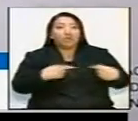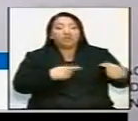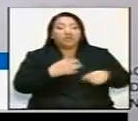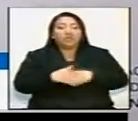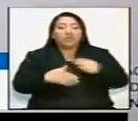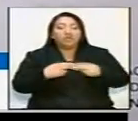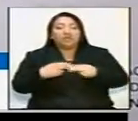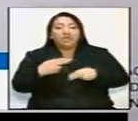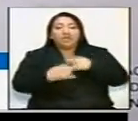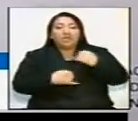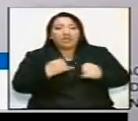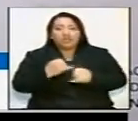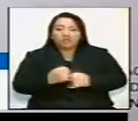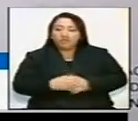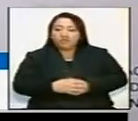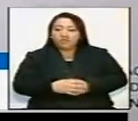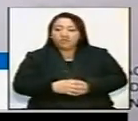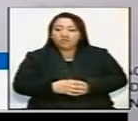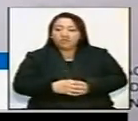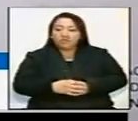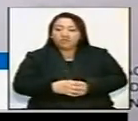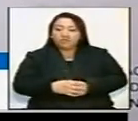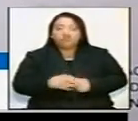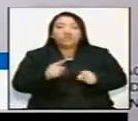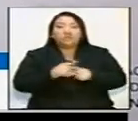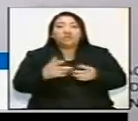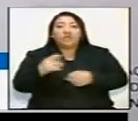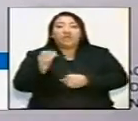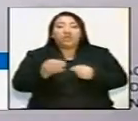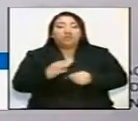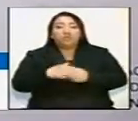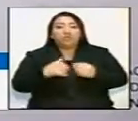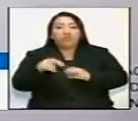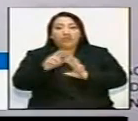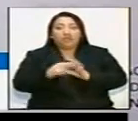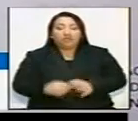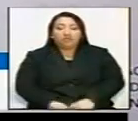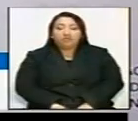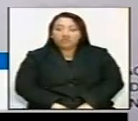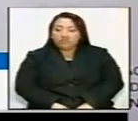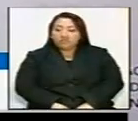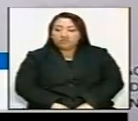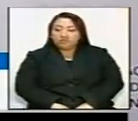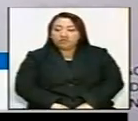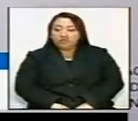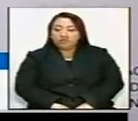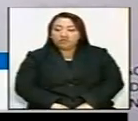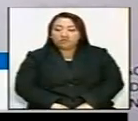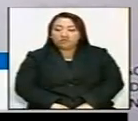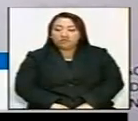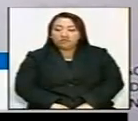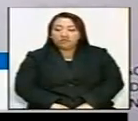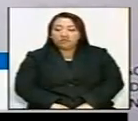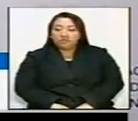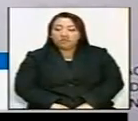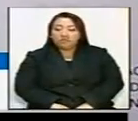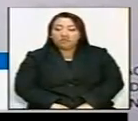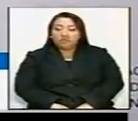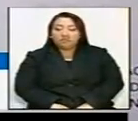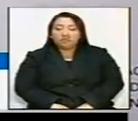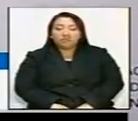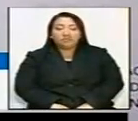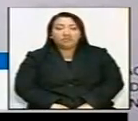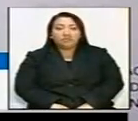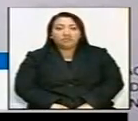nivel internacional y, por qué no, en el desarrollo económico de todas las regiones del país. Es en ese